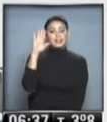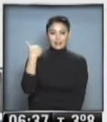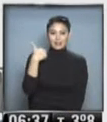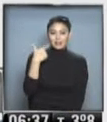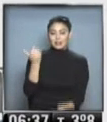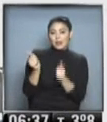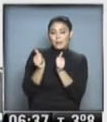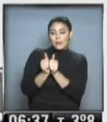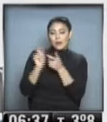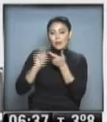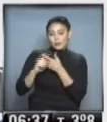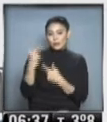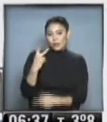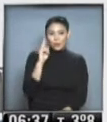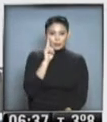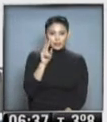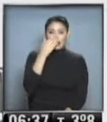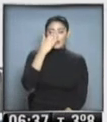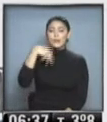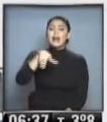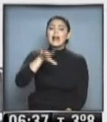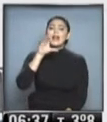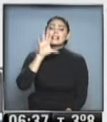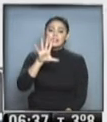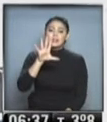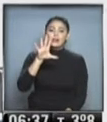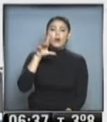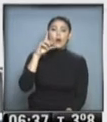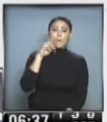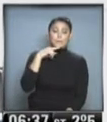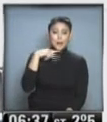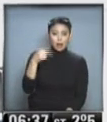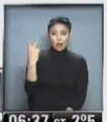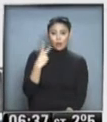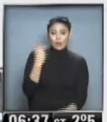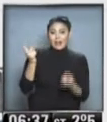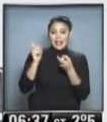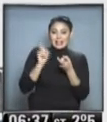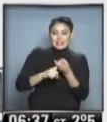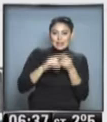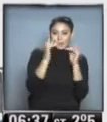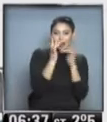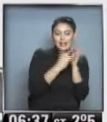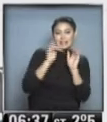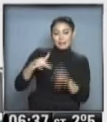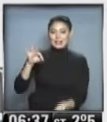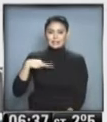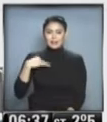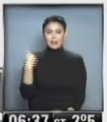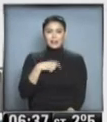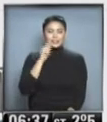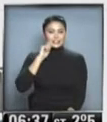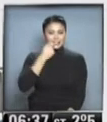te comentó que el día viernes 5 de julio de 2013 pasado hemos contraído matrimonio por civil e iglesia. Felizmente, dice,